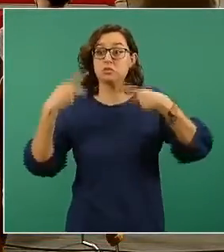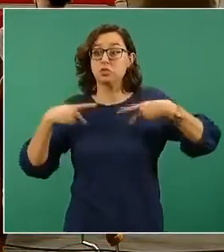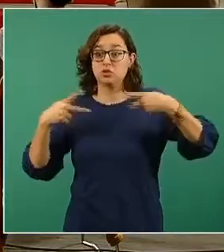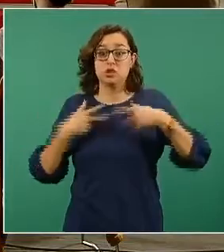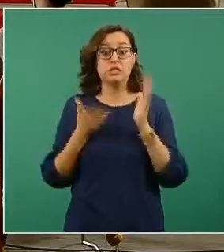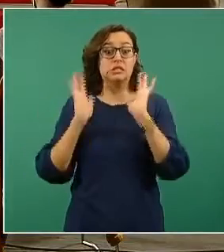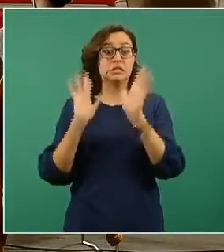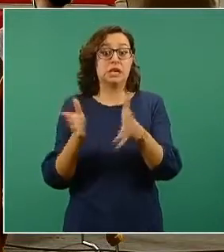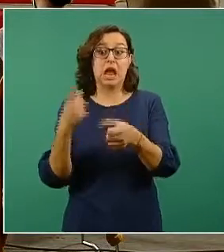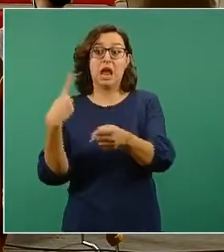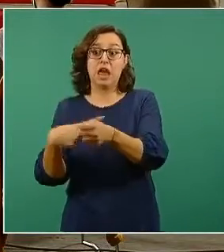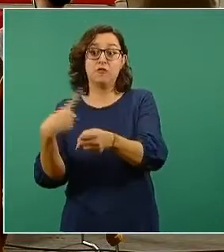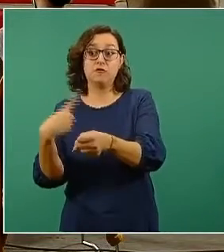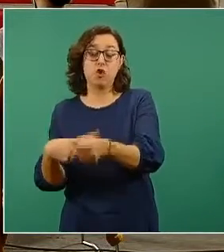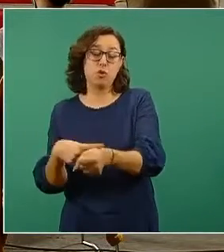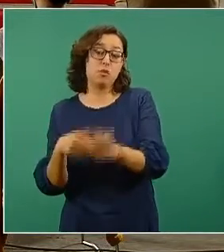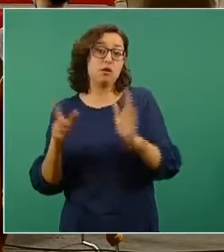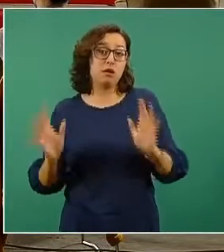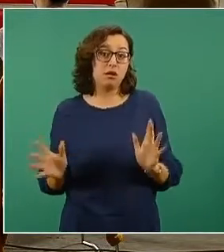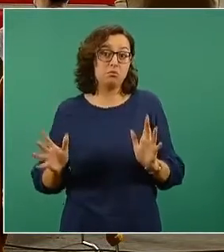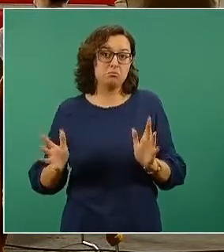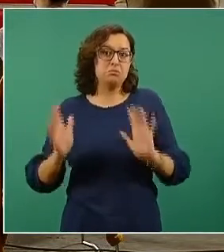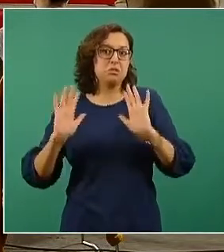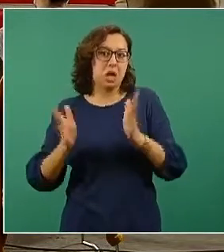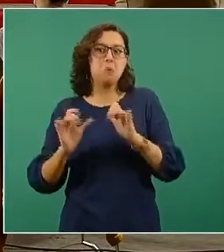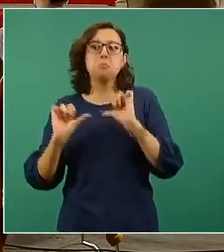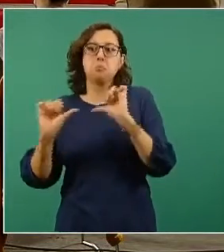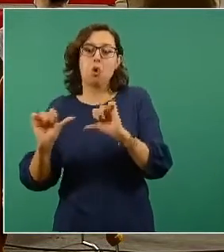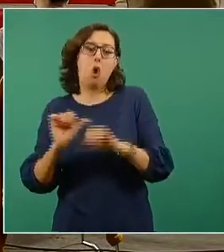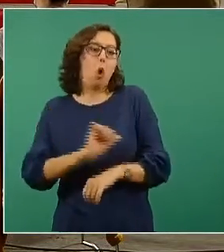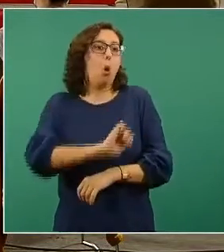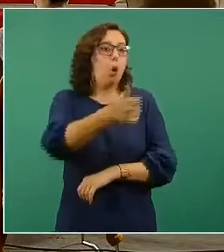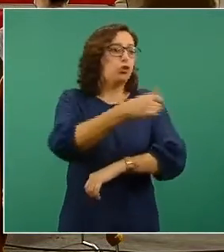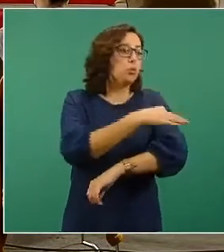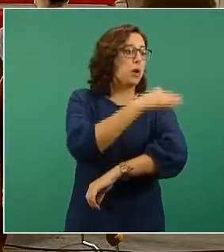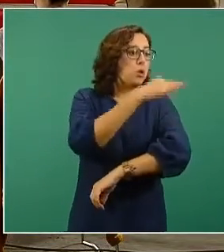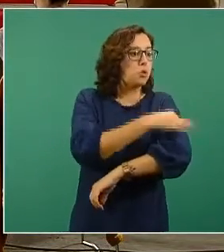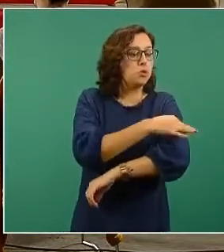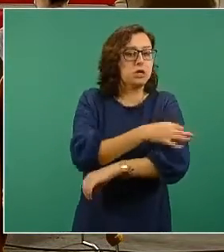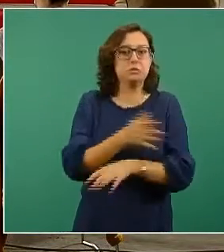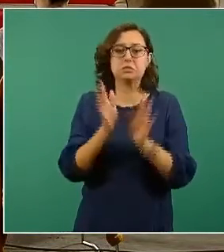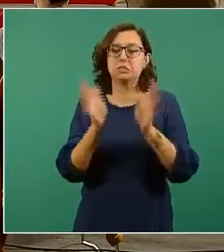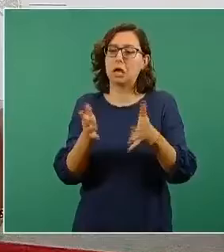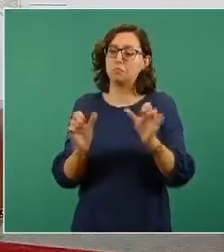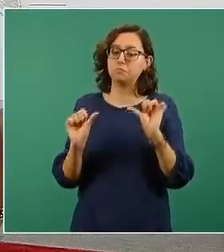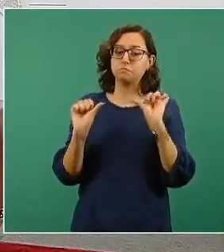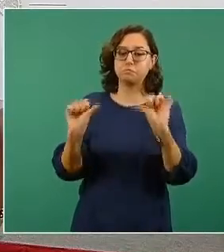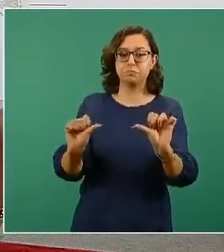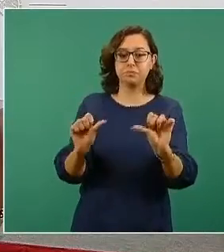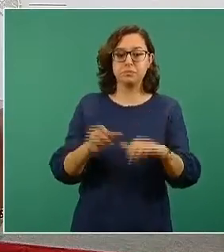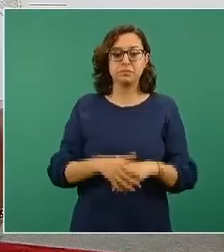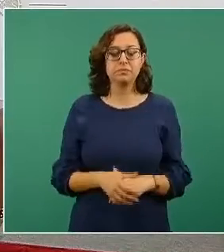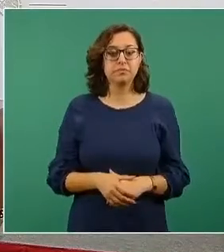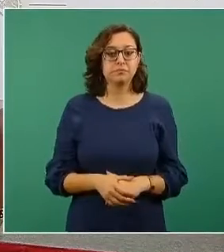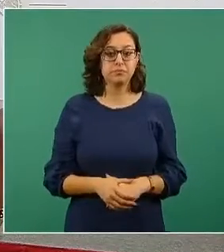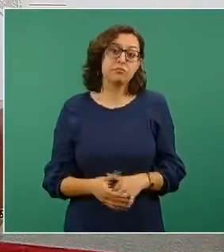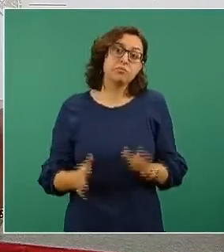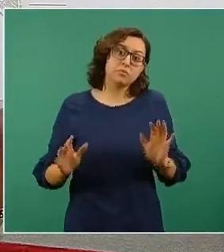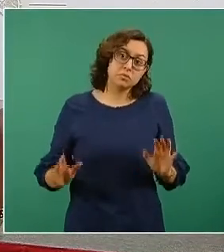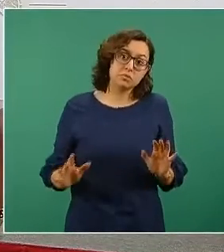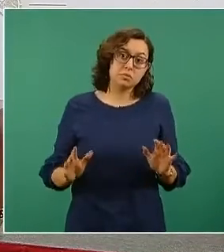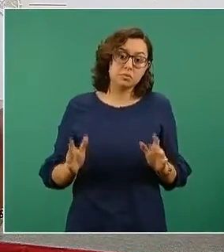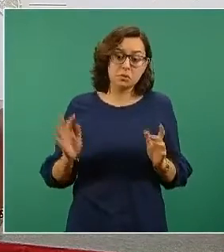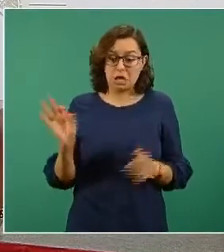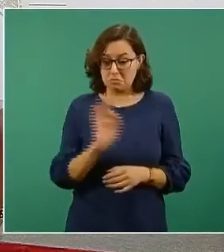y llegamos al 100%, pues ya no hay posibilidad de que se transmita la enfermedad. Obviamente asumiendo inmunidad de alta eficiencia, estable